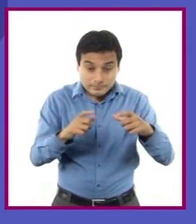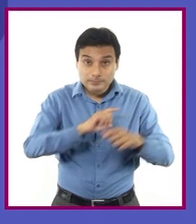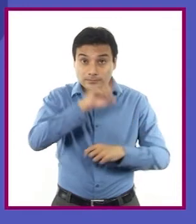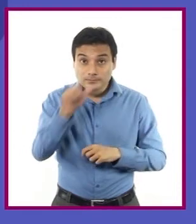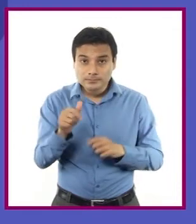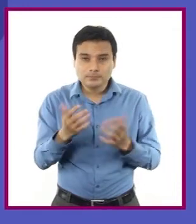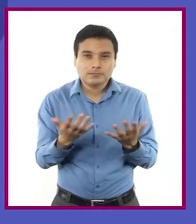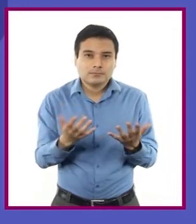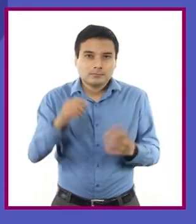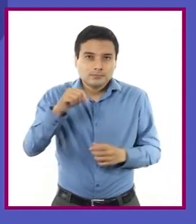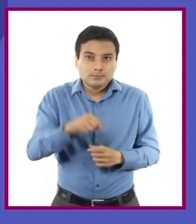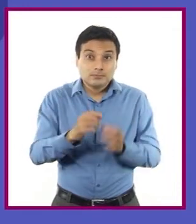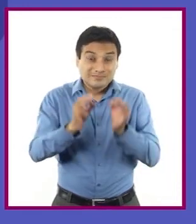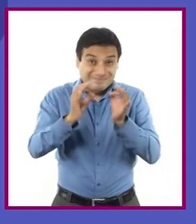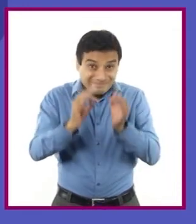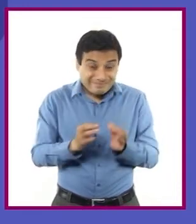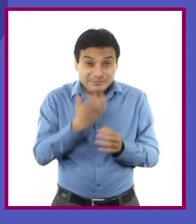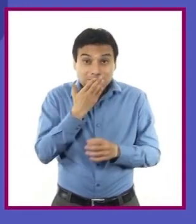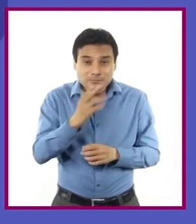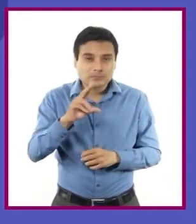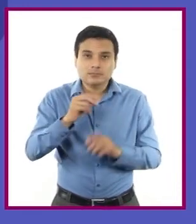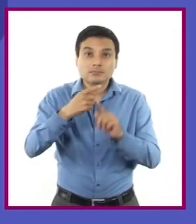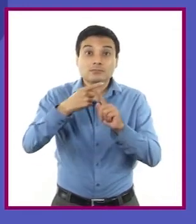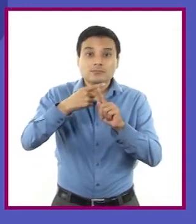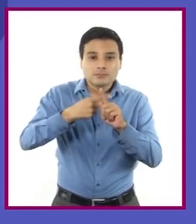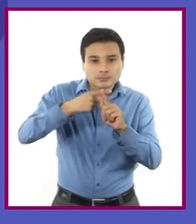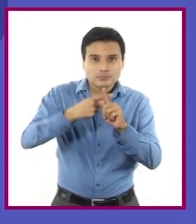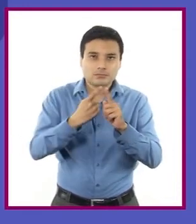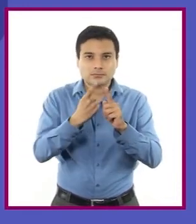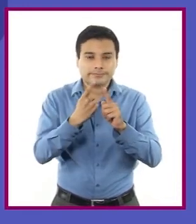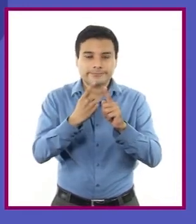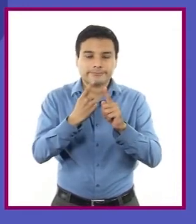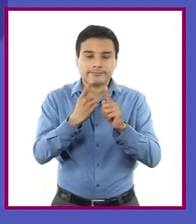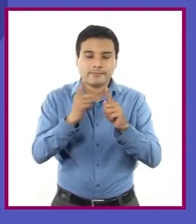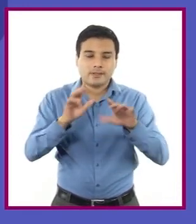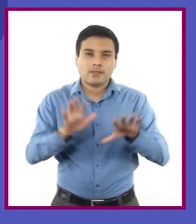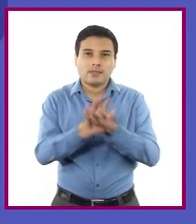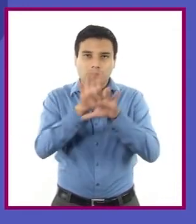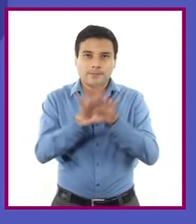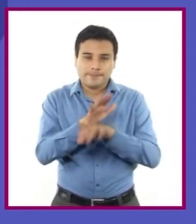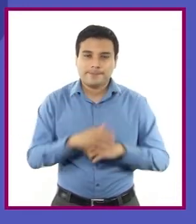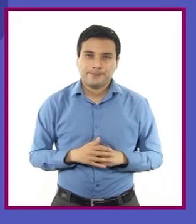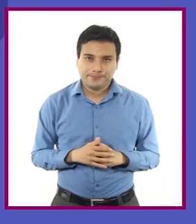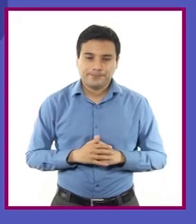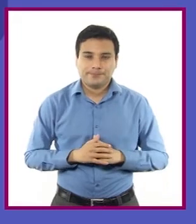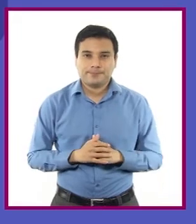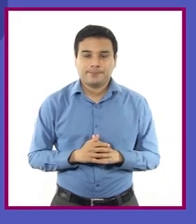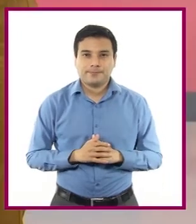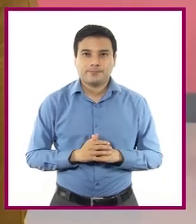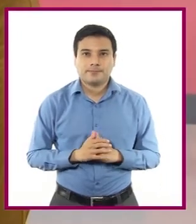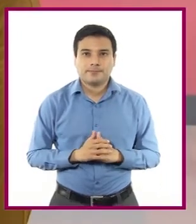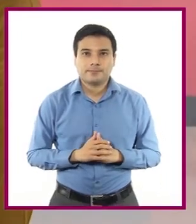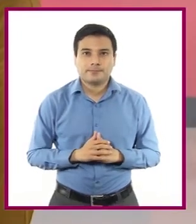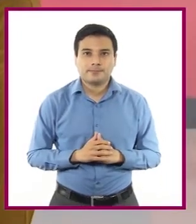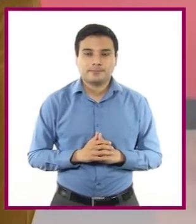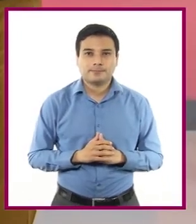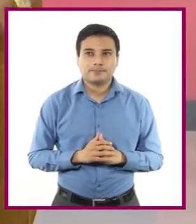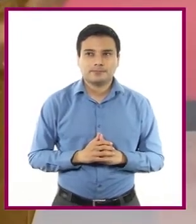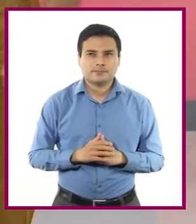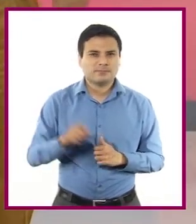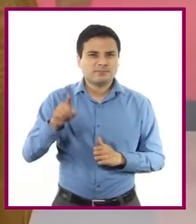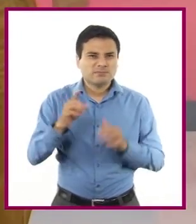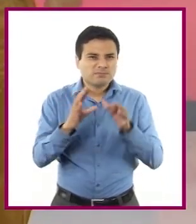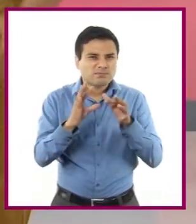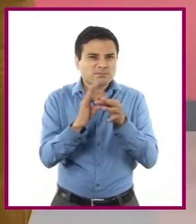capacidad de mantenerse estable y las temperaturas se vuelven más extremas, señala el experto. ¿Qué notaron de esta